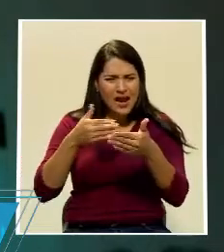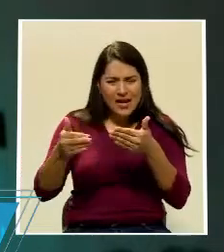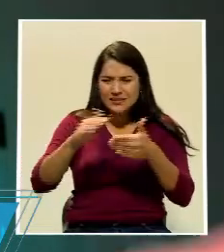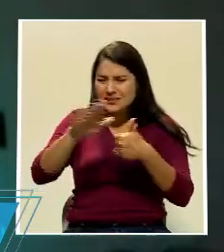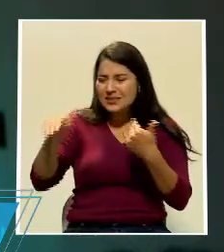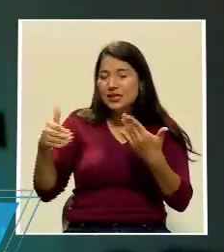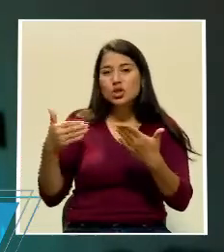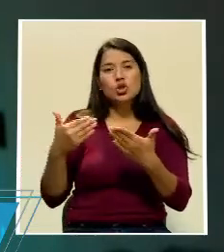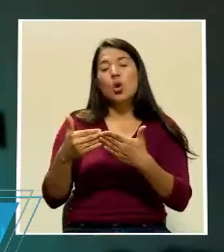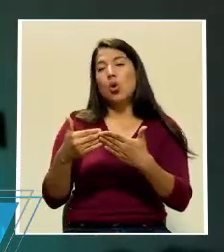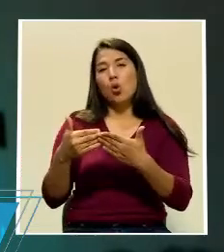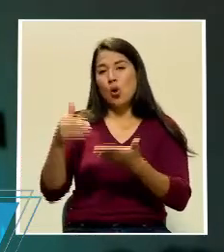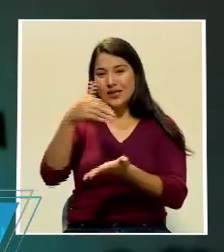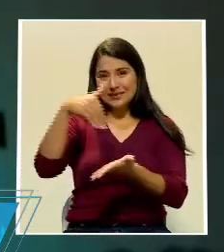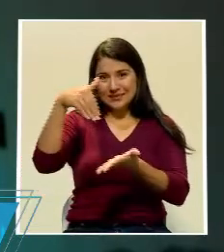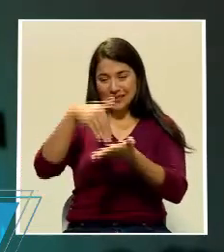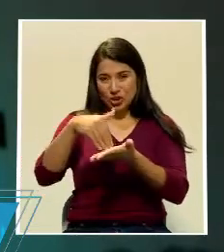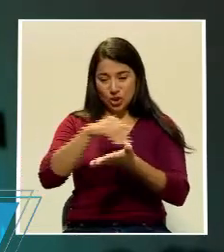del San Salvador.